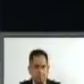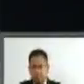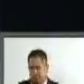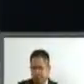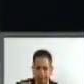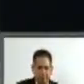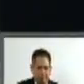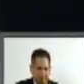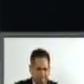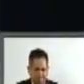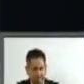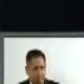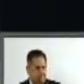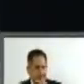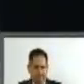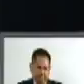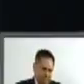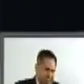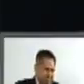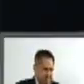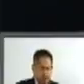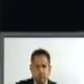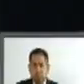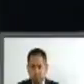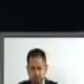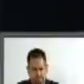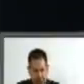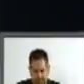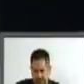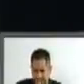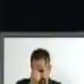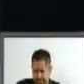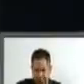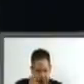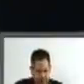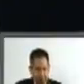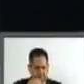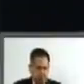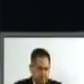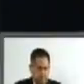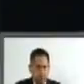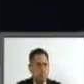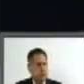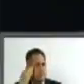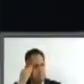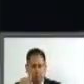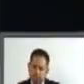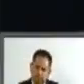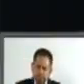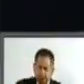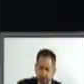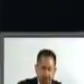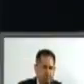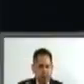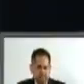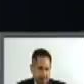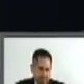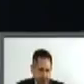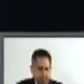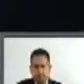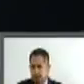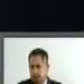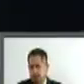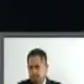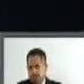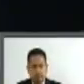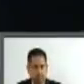20,000 trabajadores mexicanos quienes legalmente trabajan en Canadá por la temporada que se les autorizó. Este es un